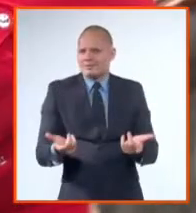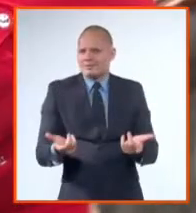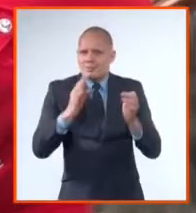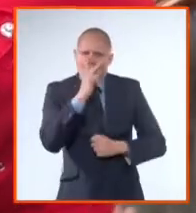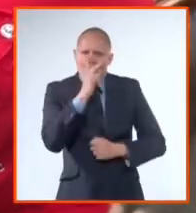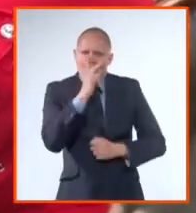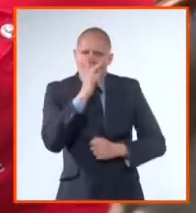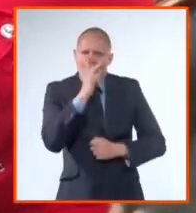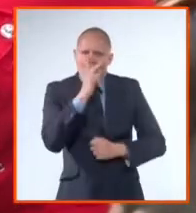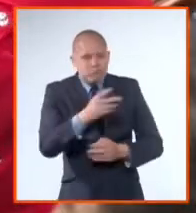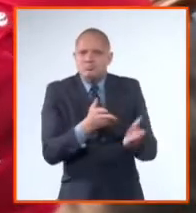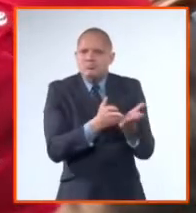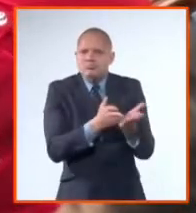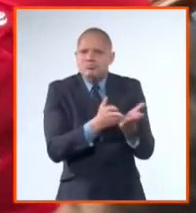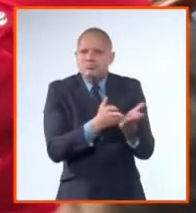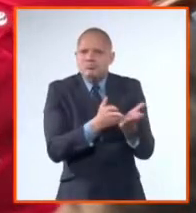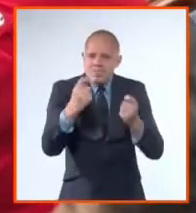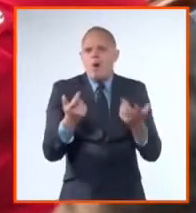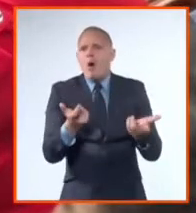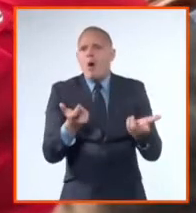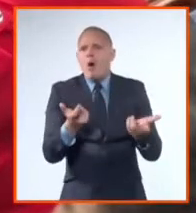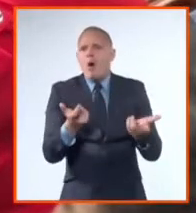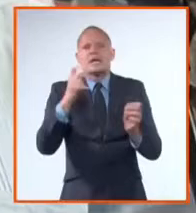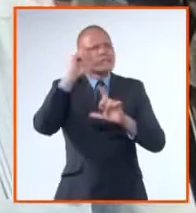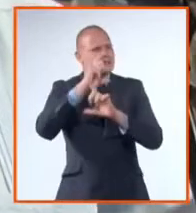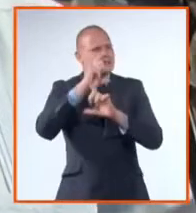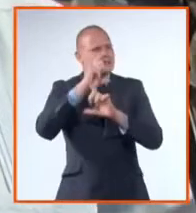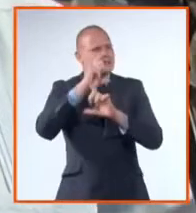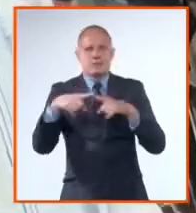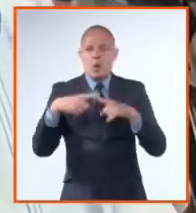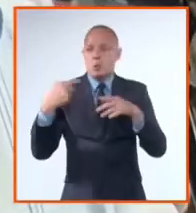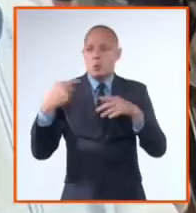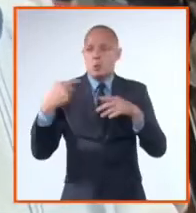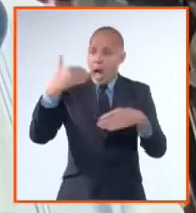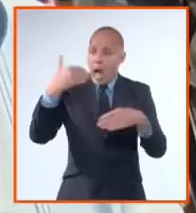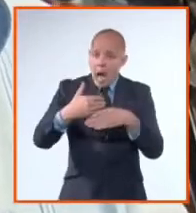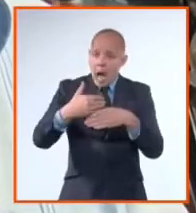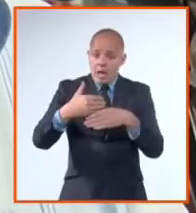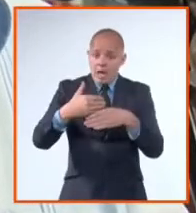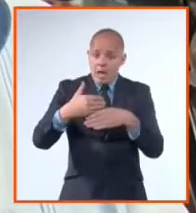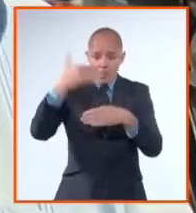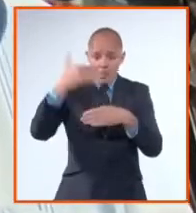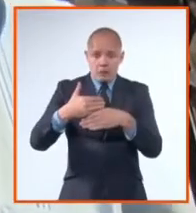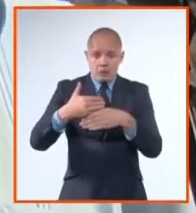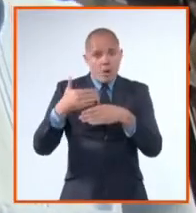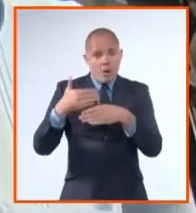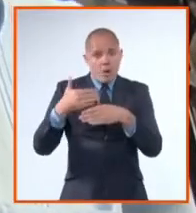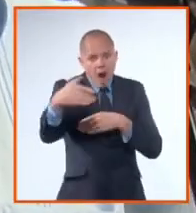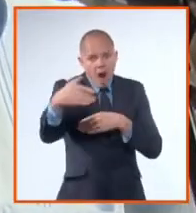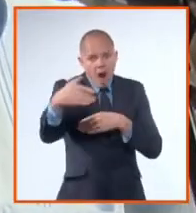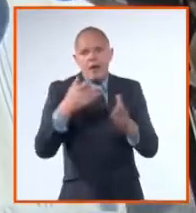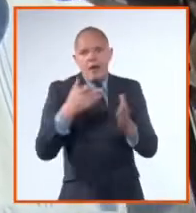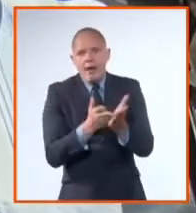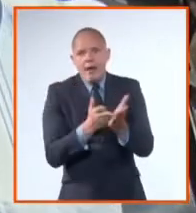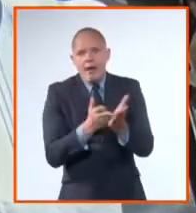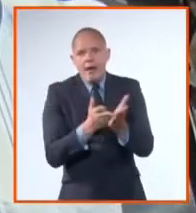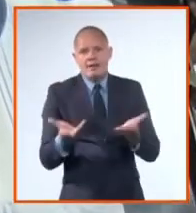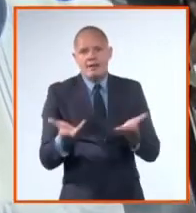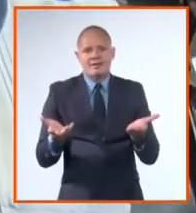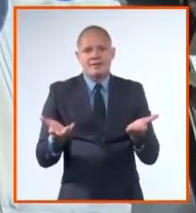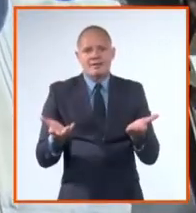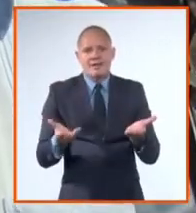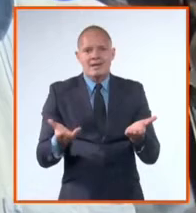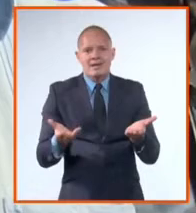como continuadores de la obra de la revolución en el campo de la ciencia. Eso tiene que